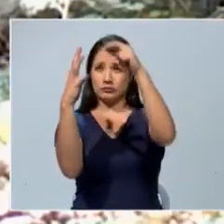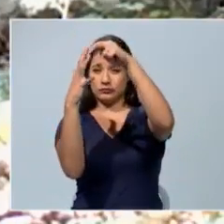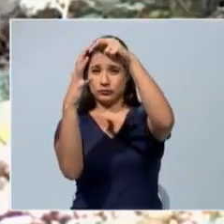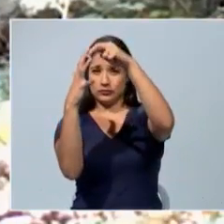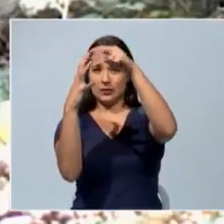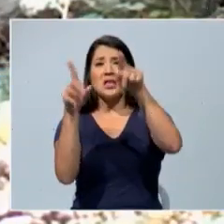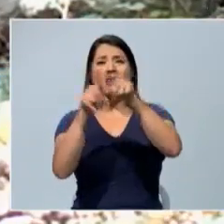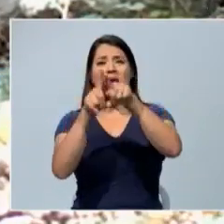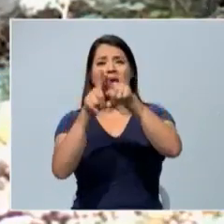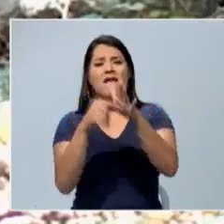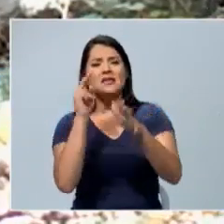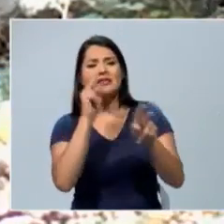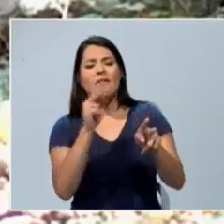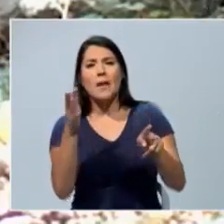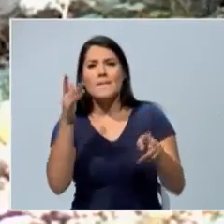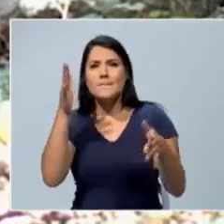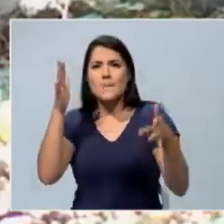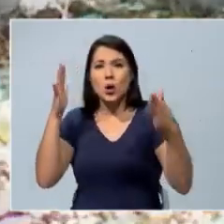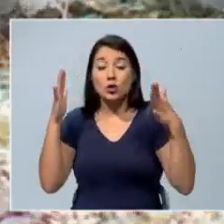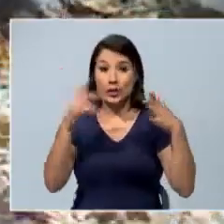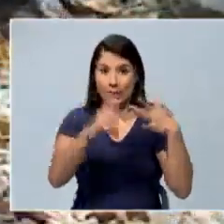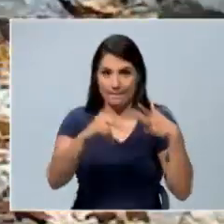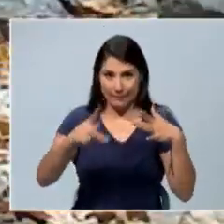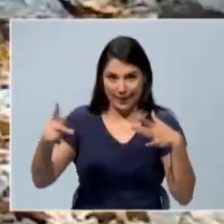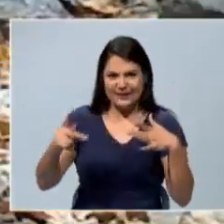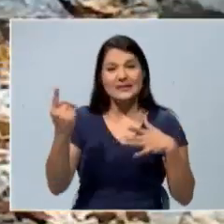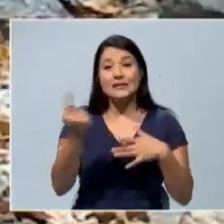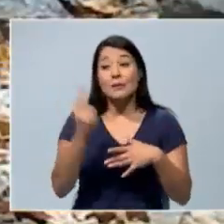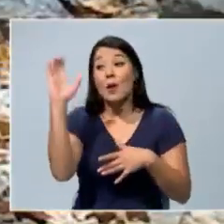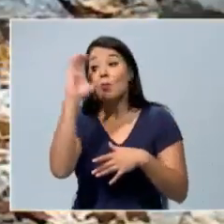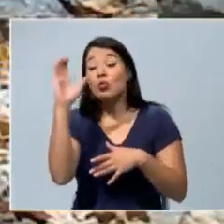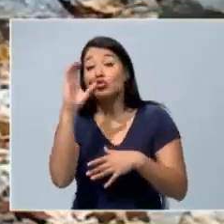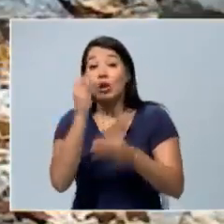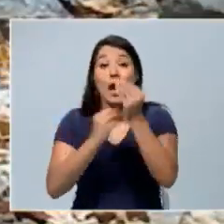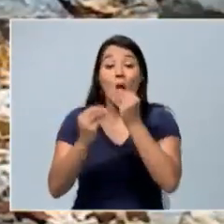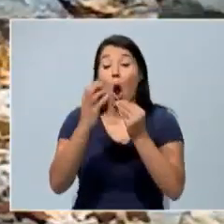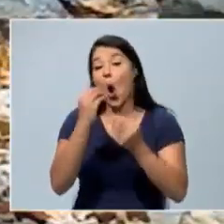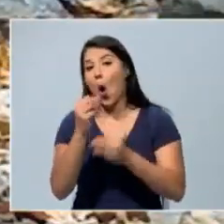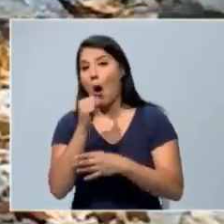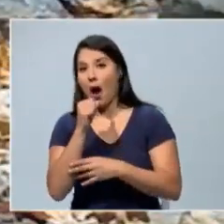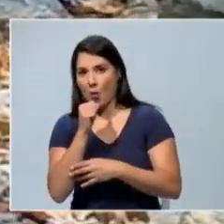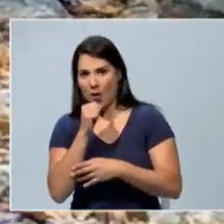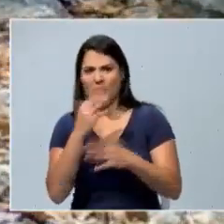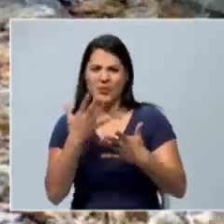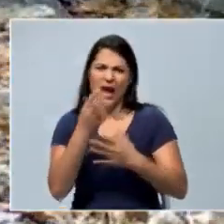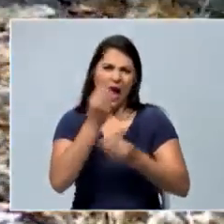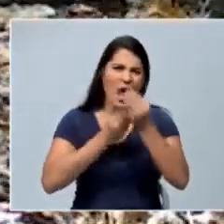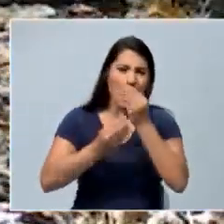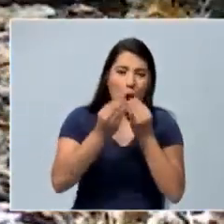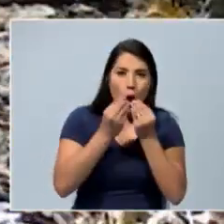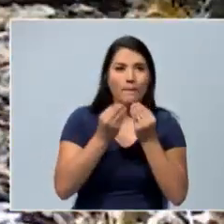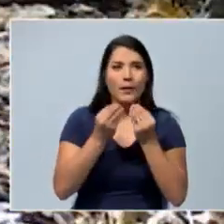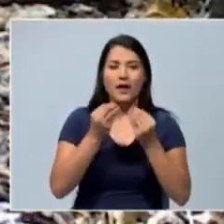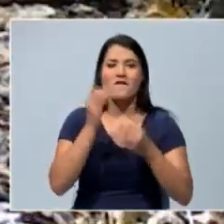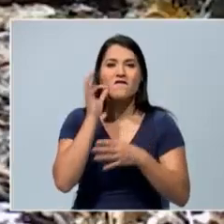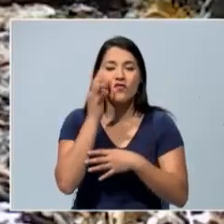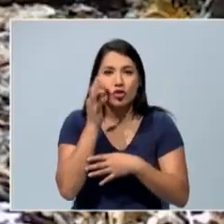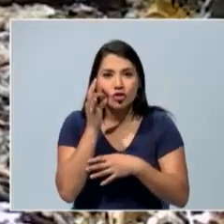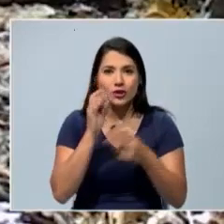en busca de agua y alimento. Su alimentación es omnívora, por lo que es común verlo comer